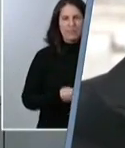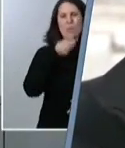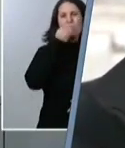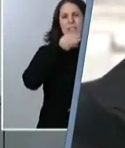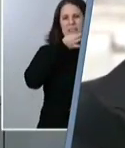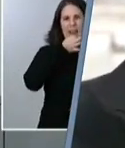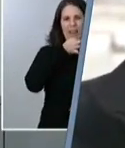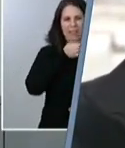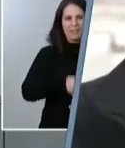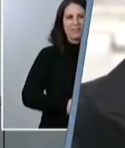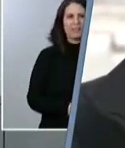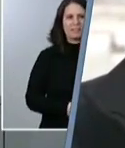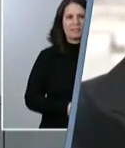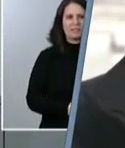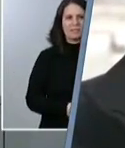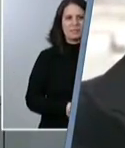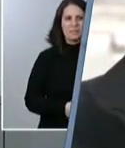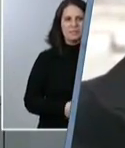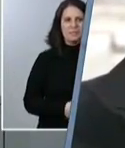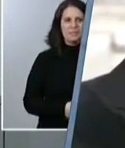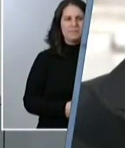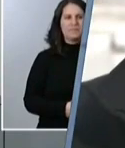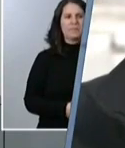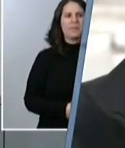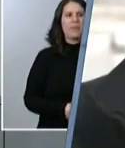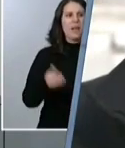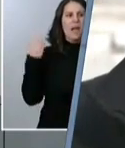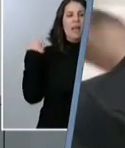emérito entre el PSOE y Unidas Podemos dentro del Gobierno?